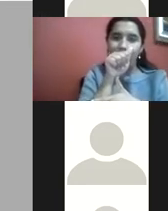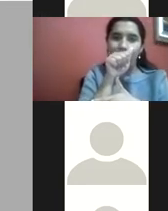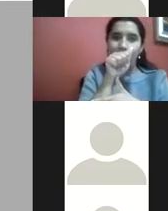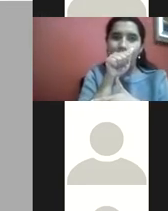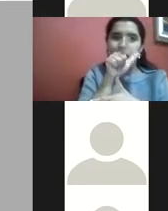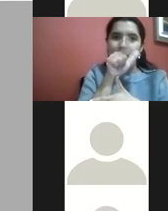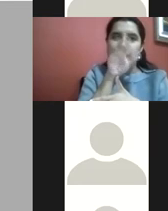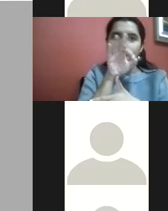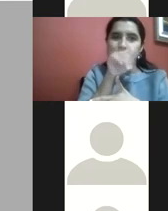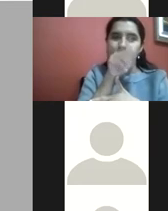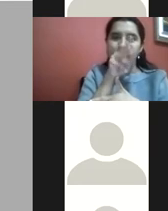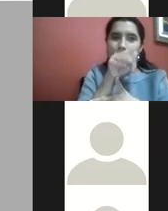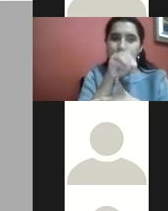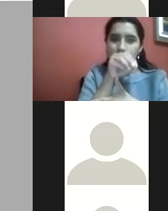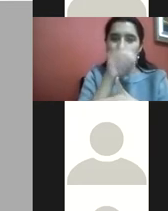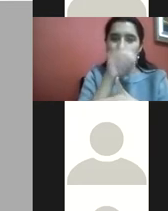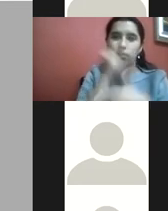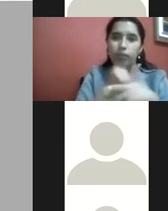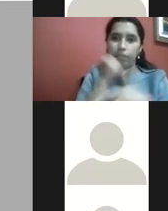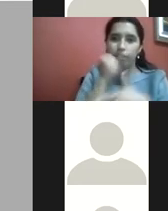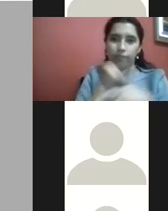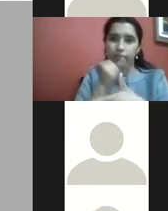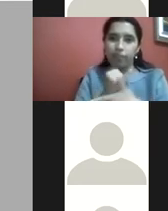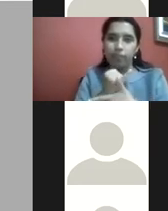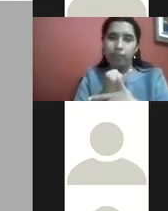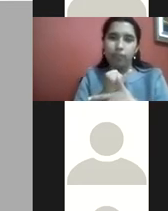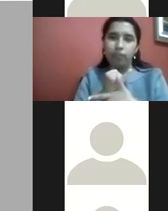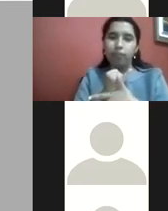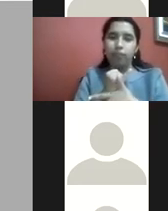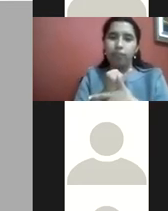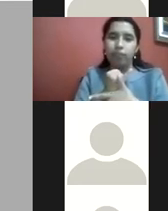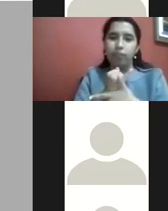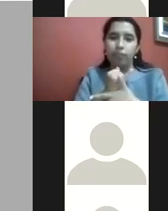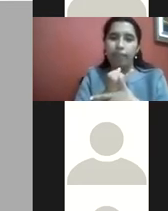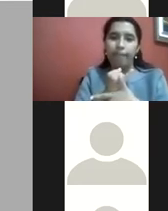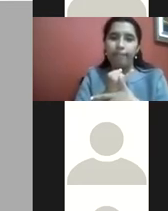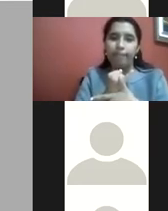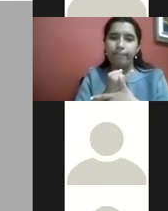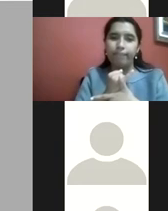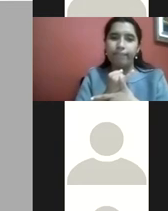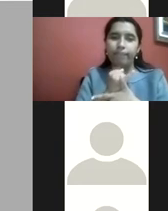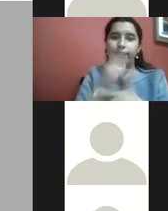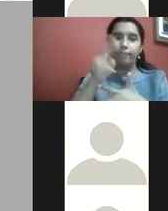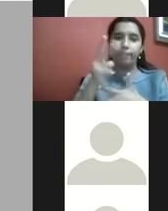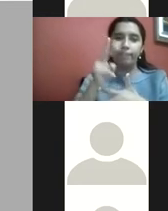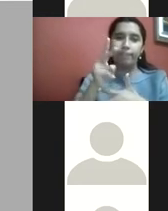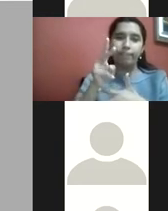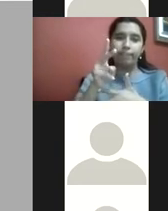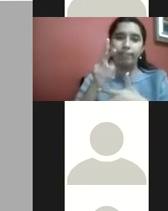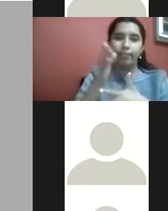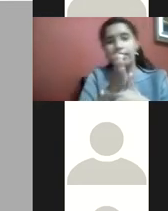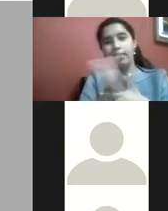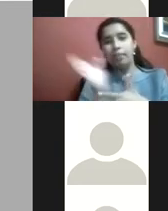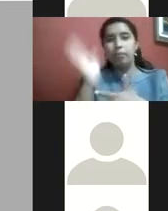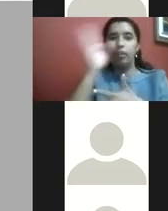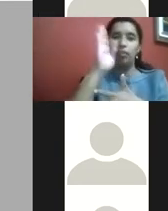lo voy a dejar para el final. O sea, ya lo voy a explicar, pero al final. Segundo, está la desviación estándar poblacional, o